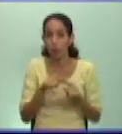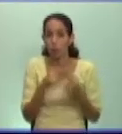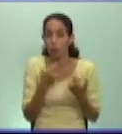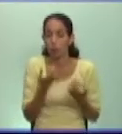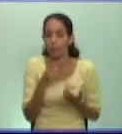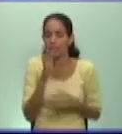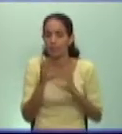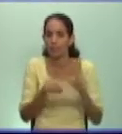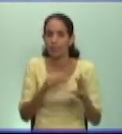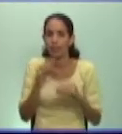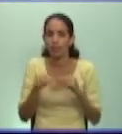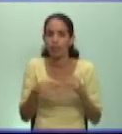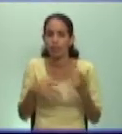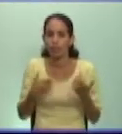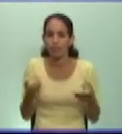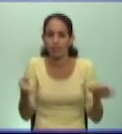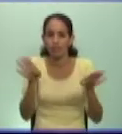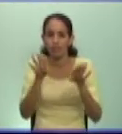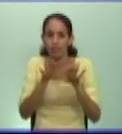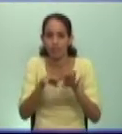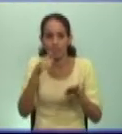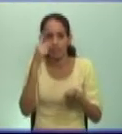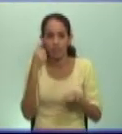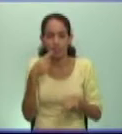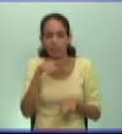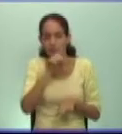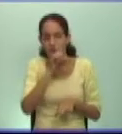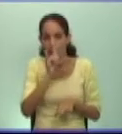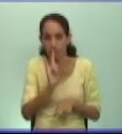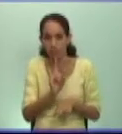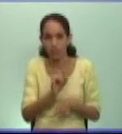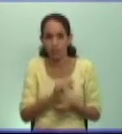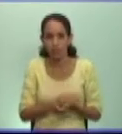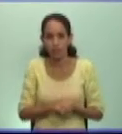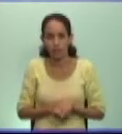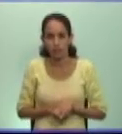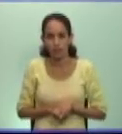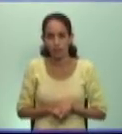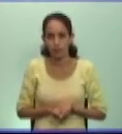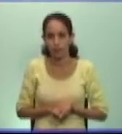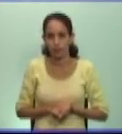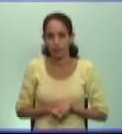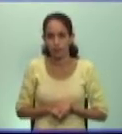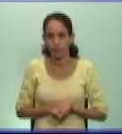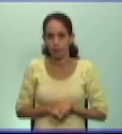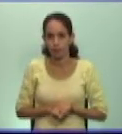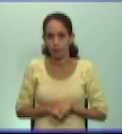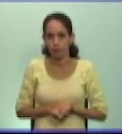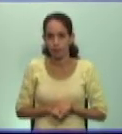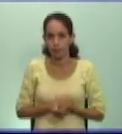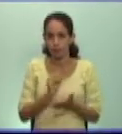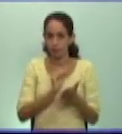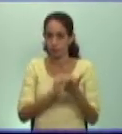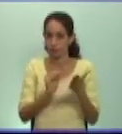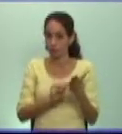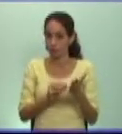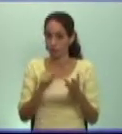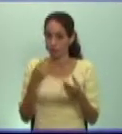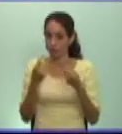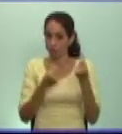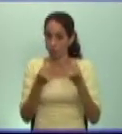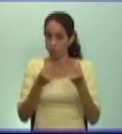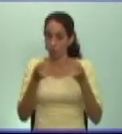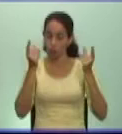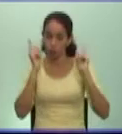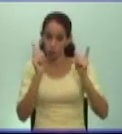hablando del cierre del siglo XIX, esa segunda mitad del siglo XIX, donde desde el punto de vista económico, político y